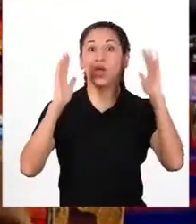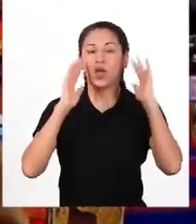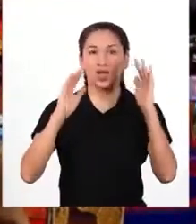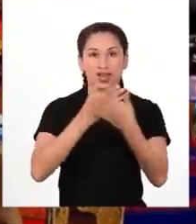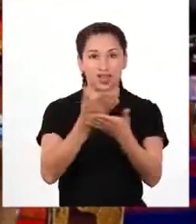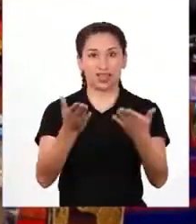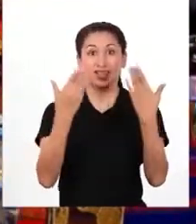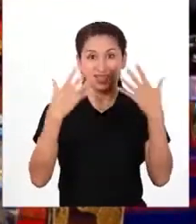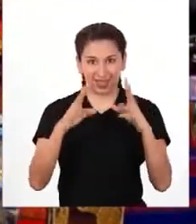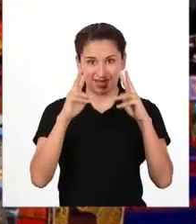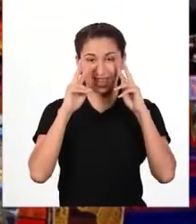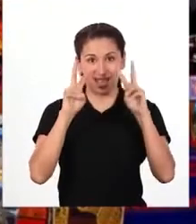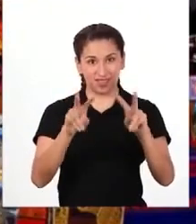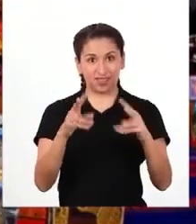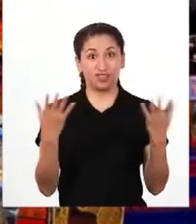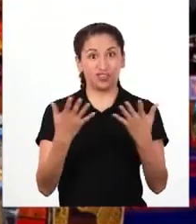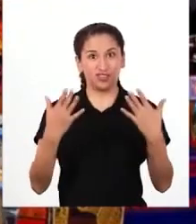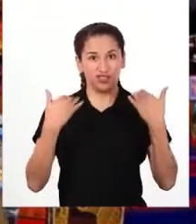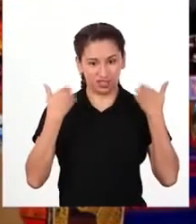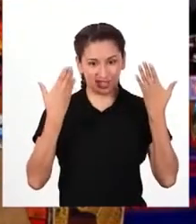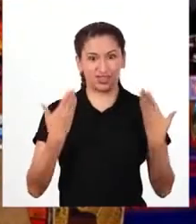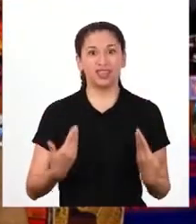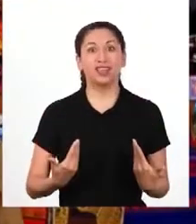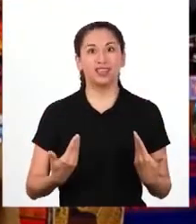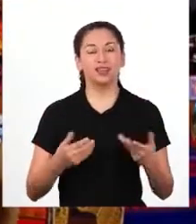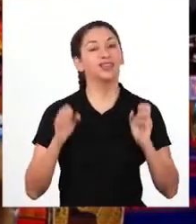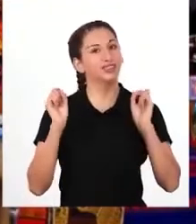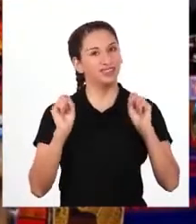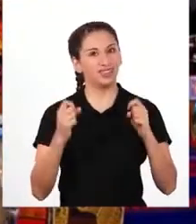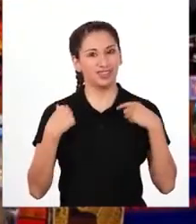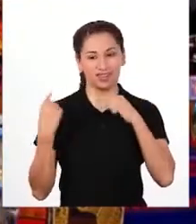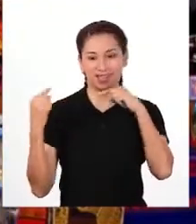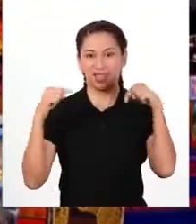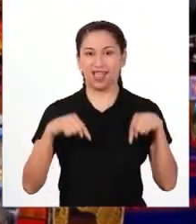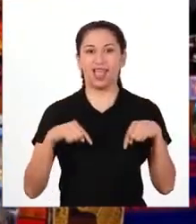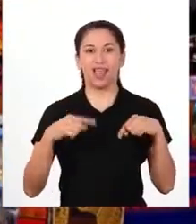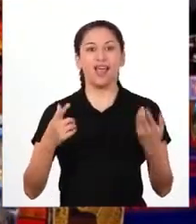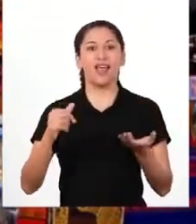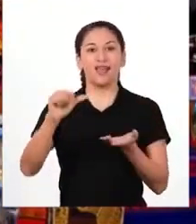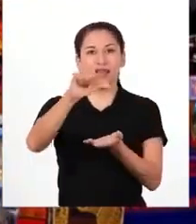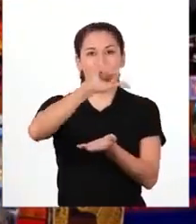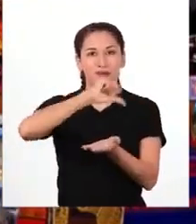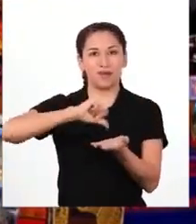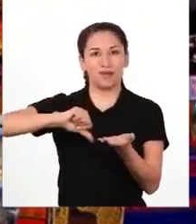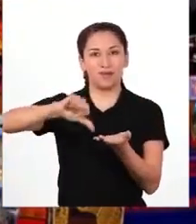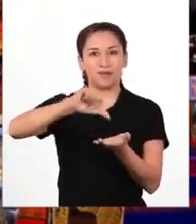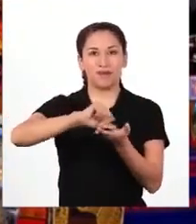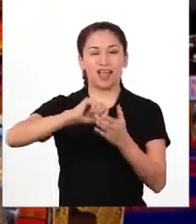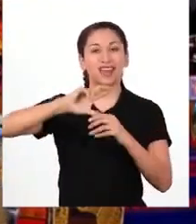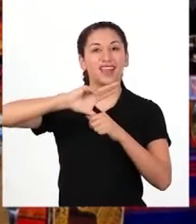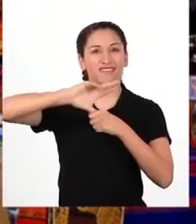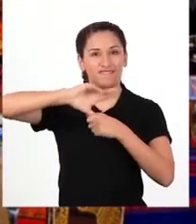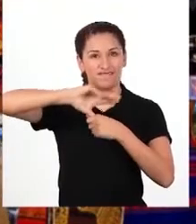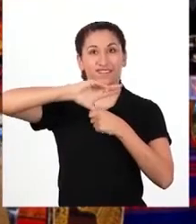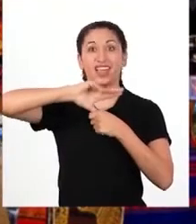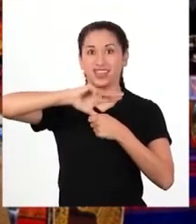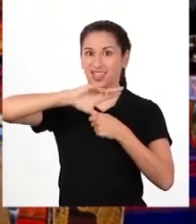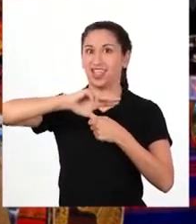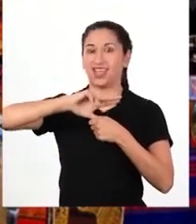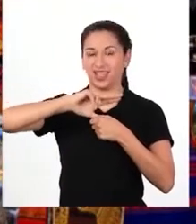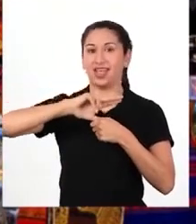Chicas y chicos, ¿ya vieron dónde me encuentro? Sí, estoy en una plaza donde hay una